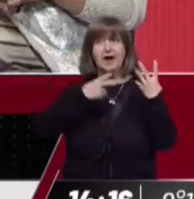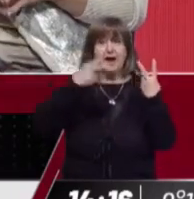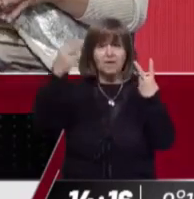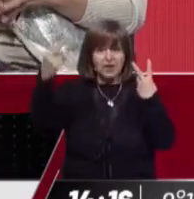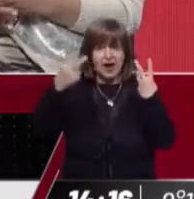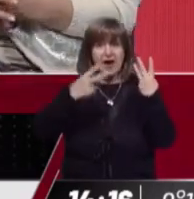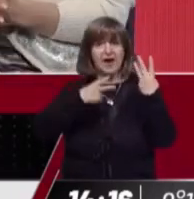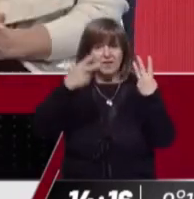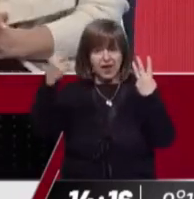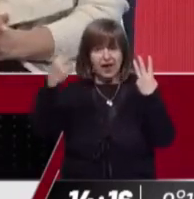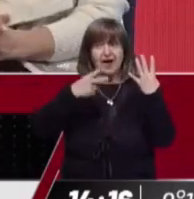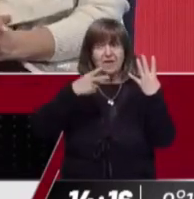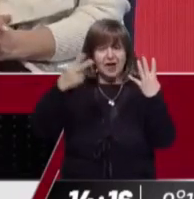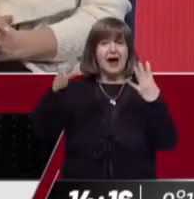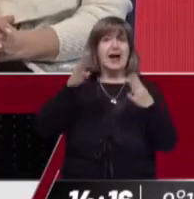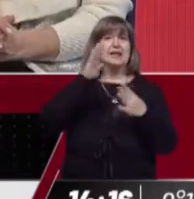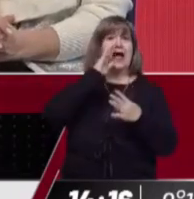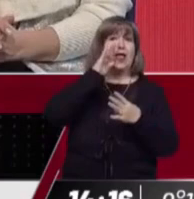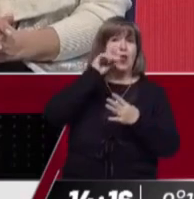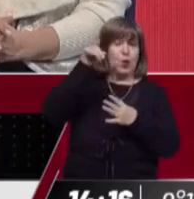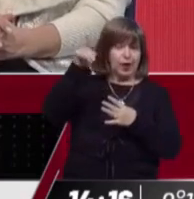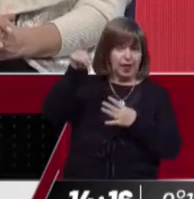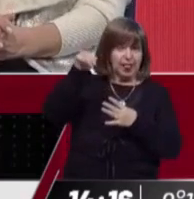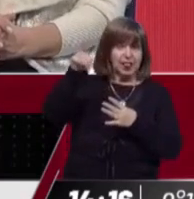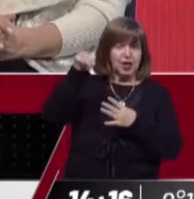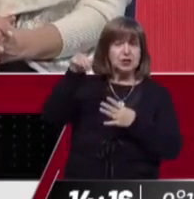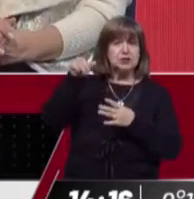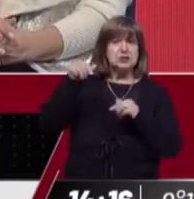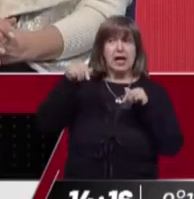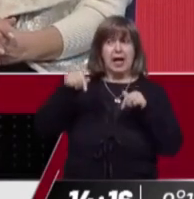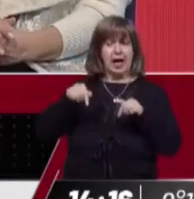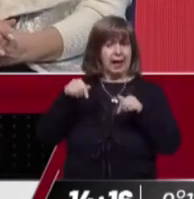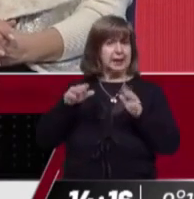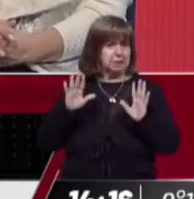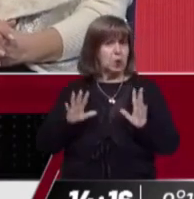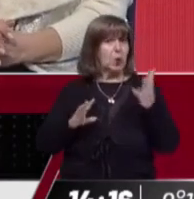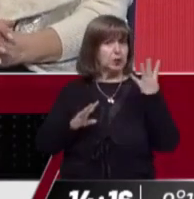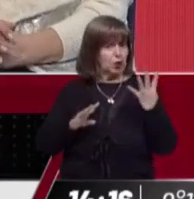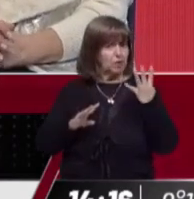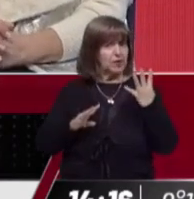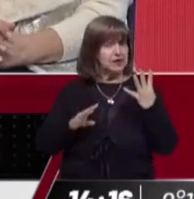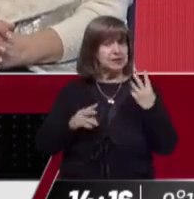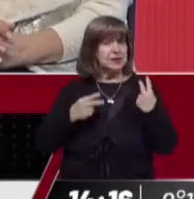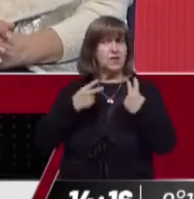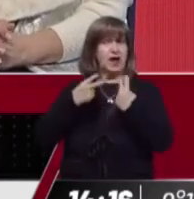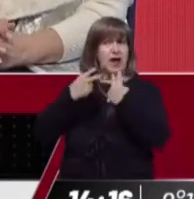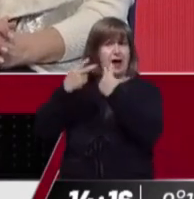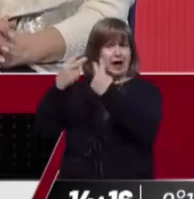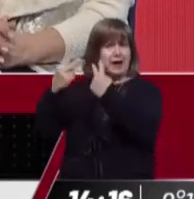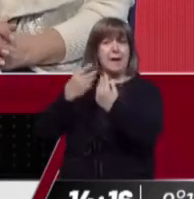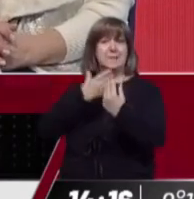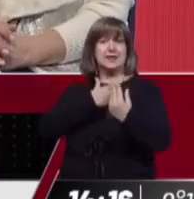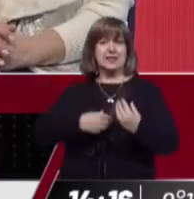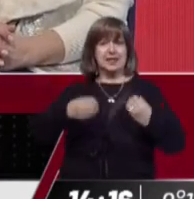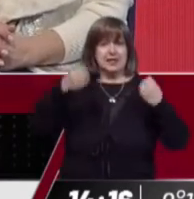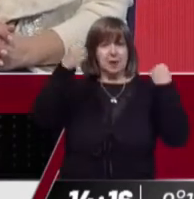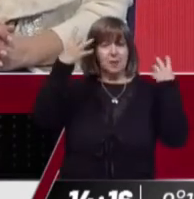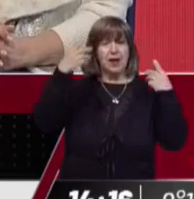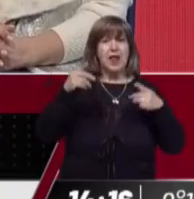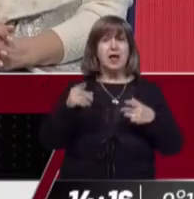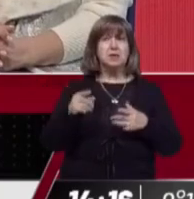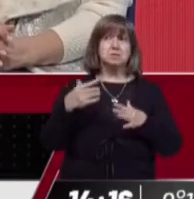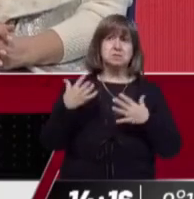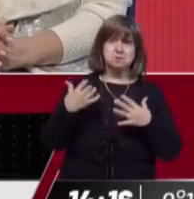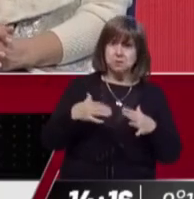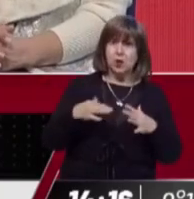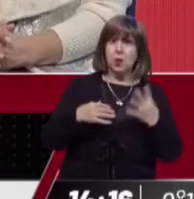que es presidente, su cuarto viaje aquí Estados Unidos, ¿no? El Claro. país al que por lejos más ha